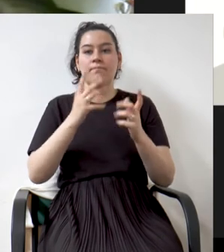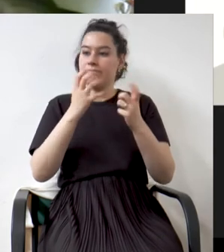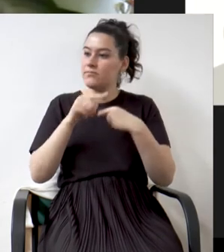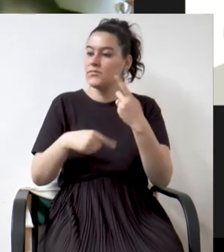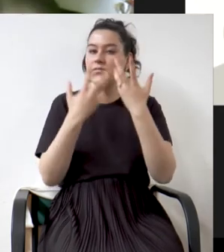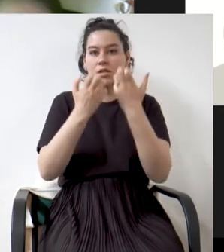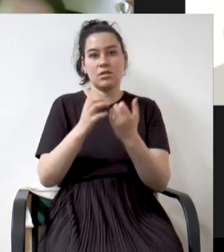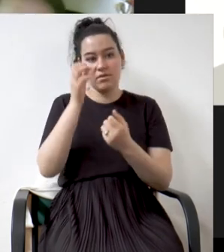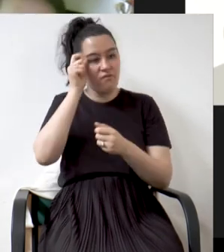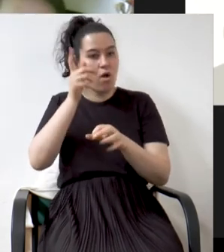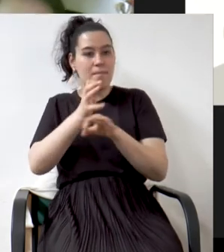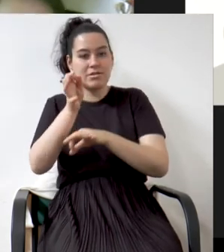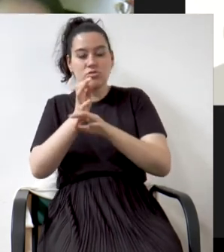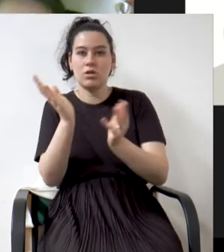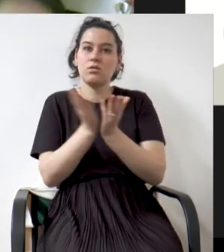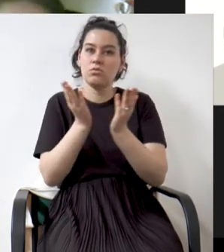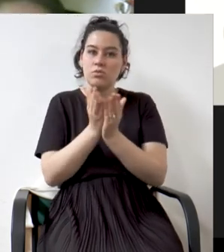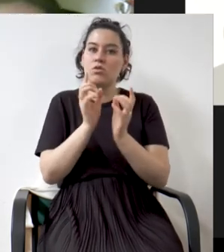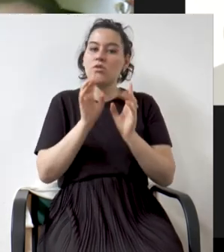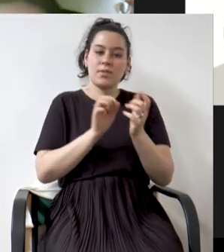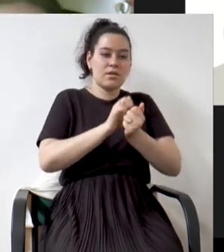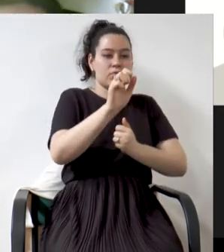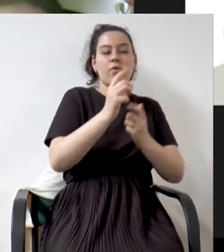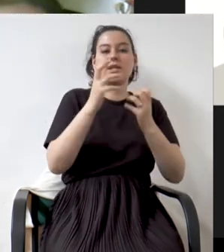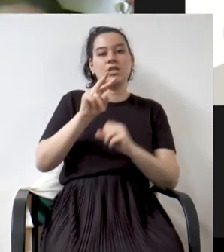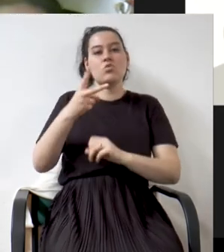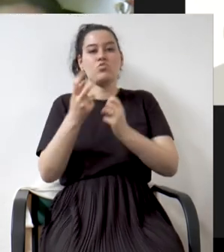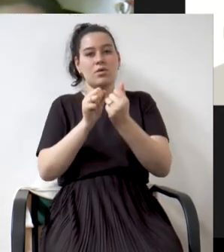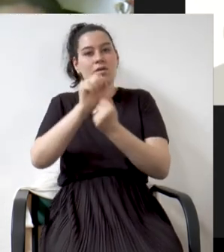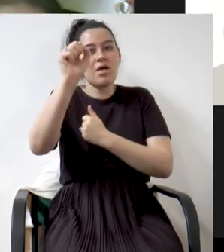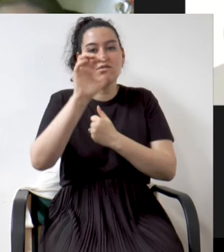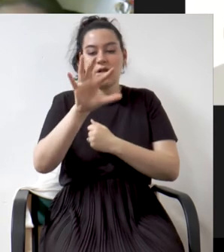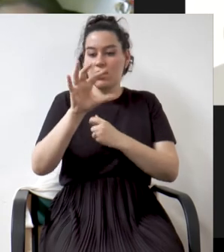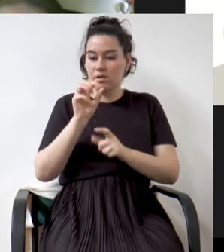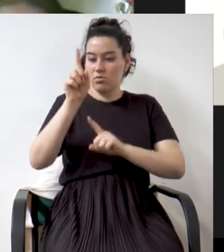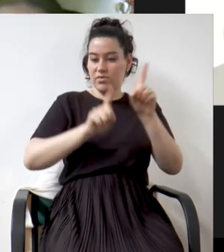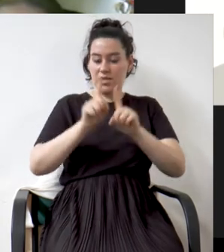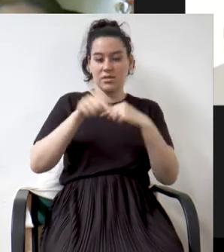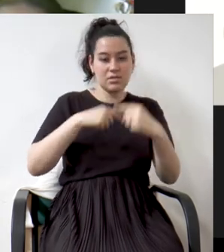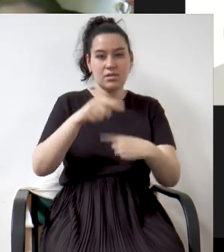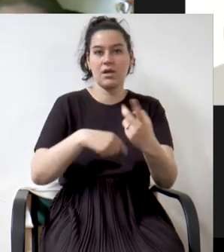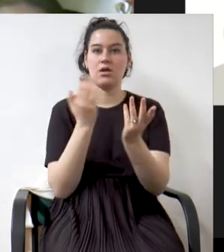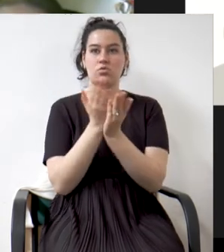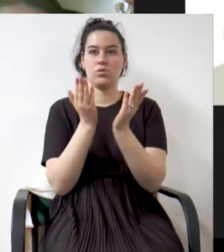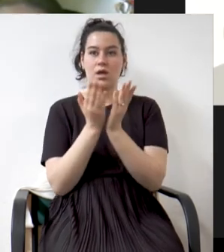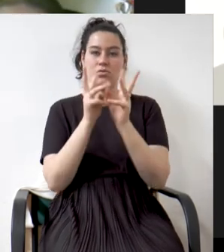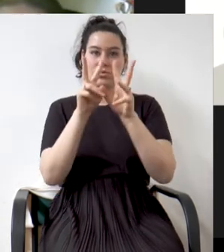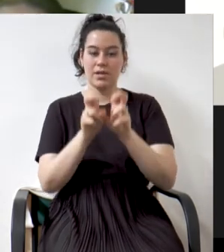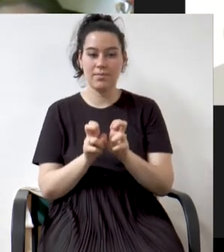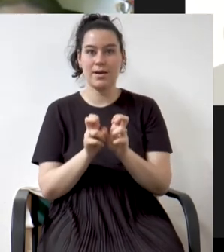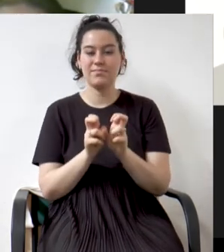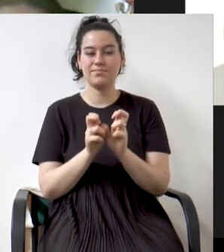formando, que la gente no se quede en el grado, que la gente que elige la vida universitaria siga por el camino de la